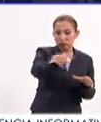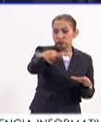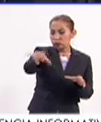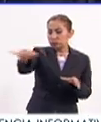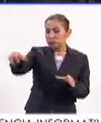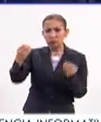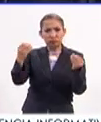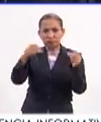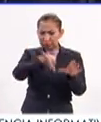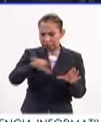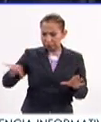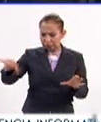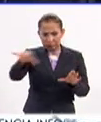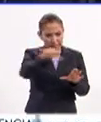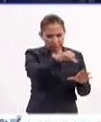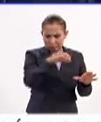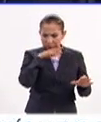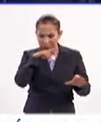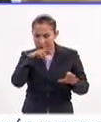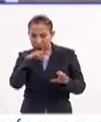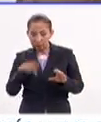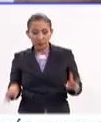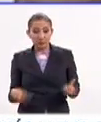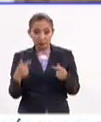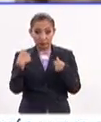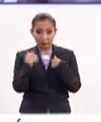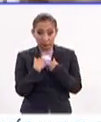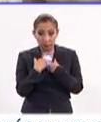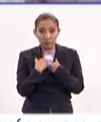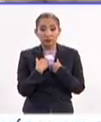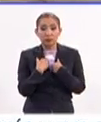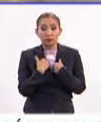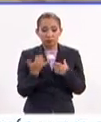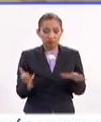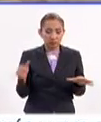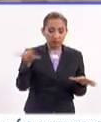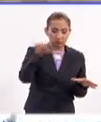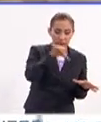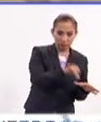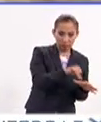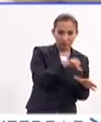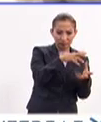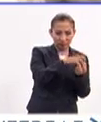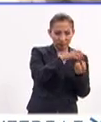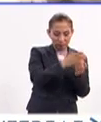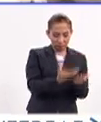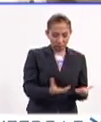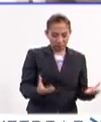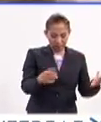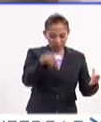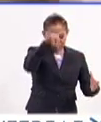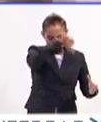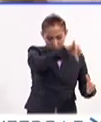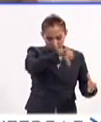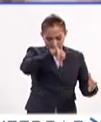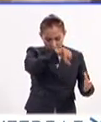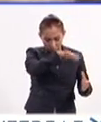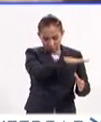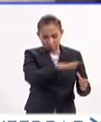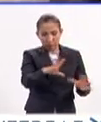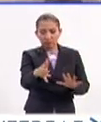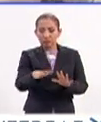la mayor cantidad de piezas que se pueda para la venta. Yo vierto la pasta en un molde.